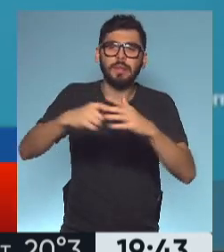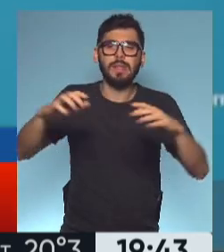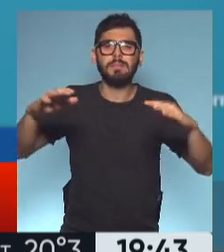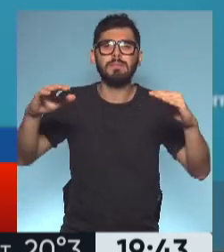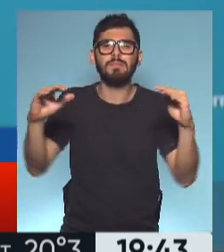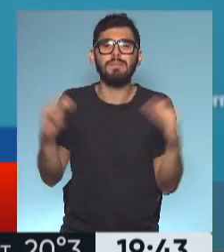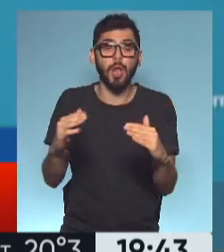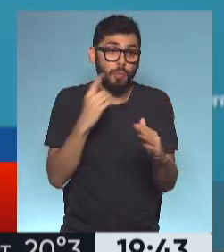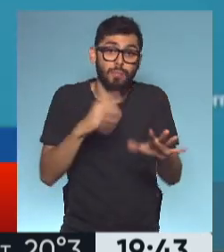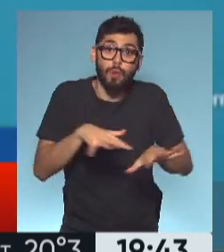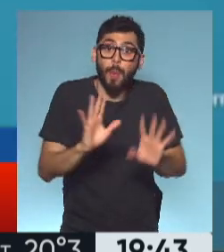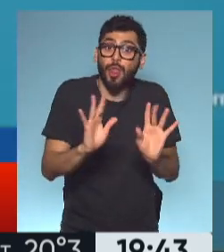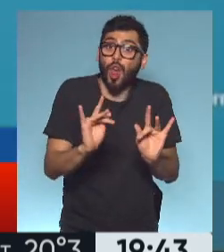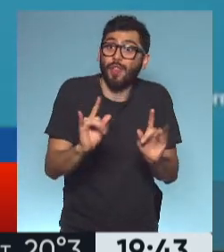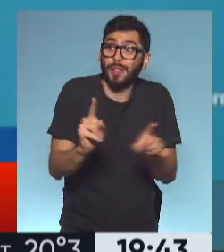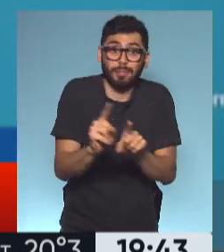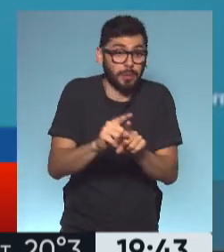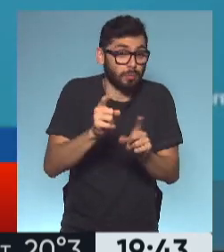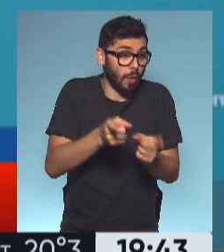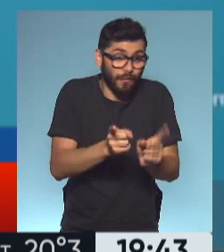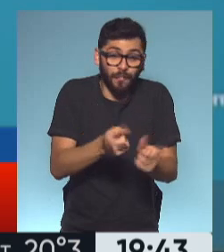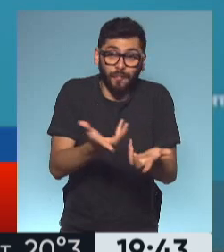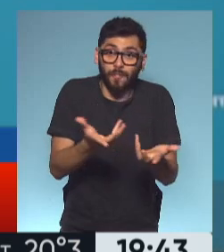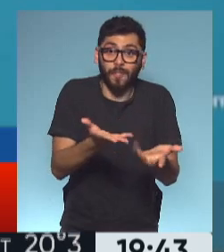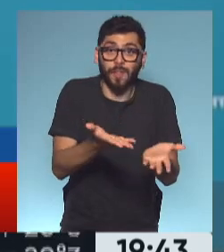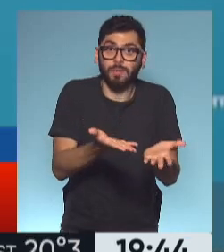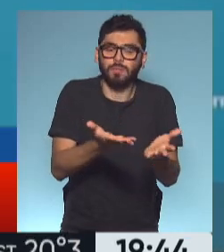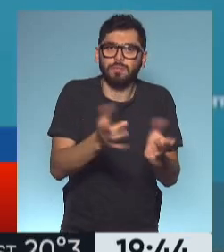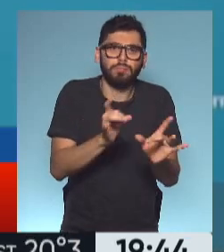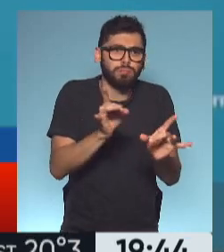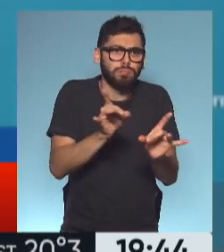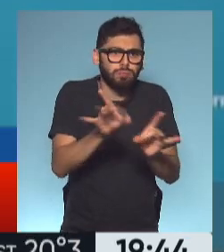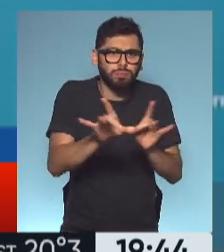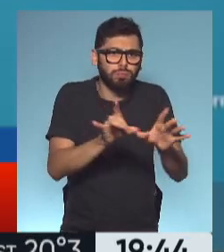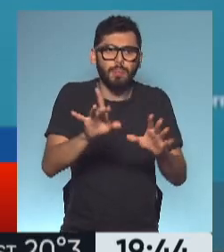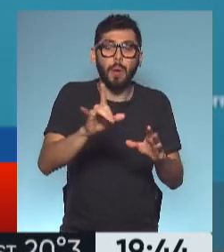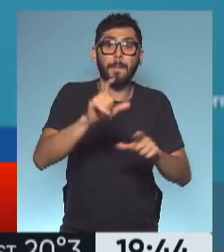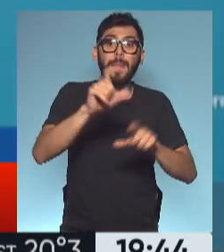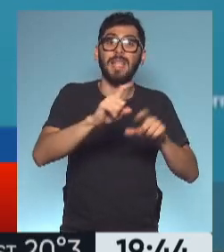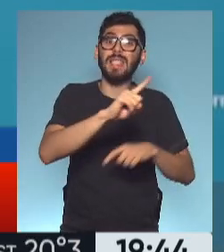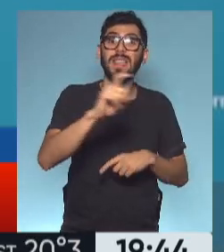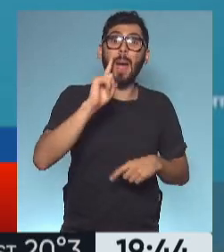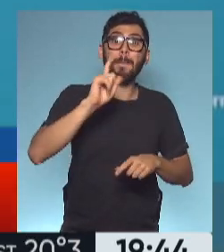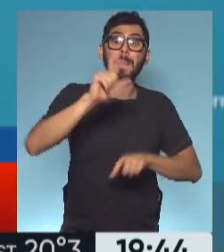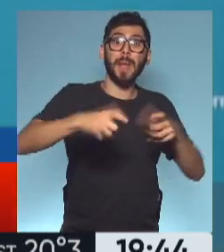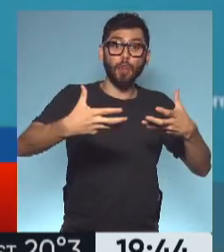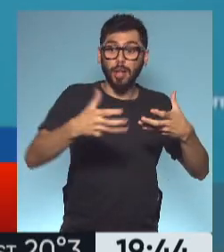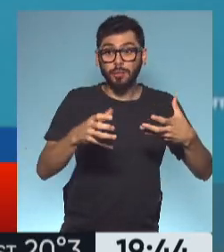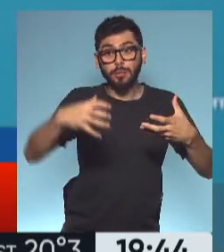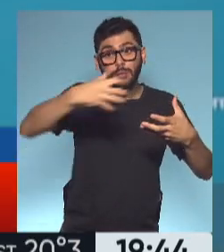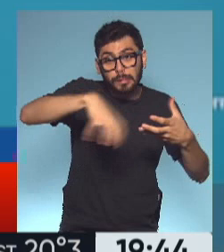momentos dramáticos como los que se siguen viviendo, con tasas de contagio cada 100.000 habitantes